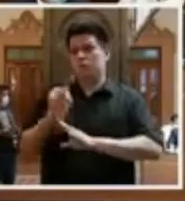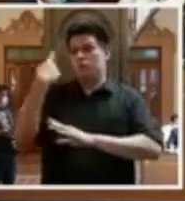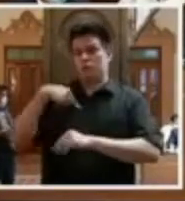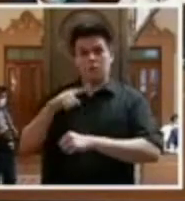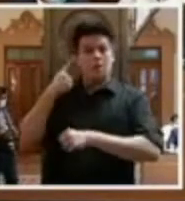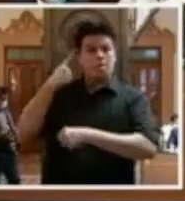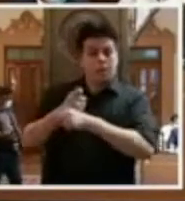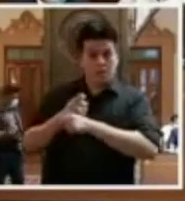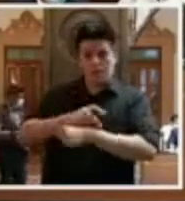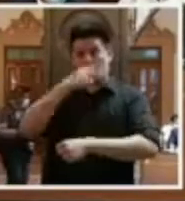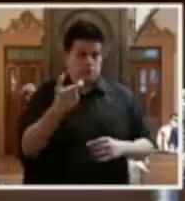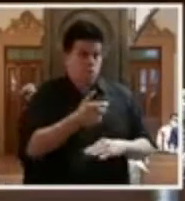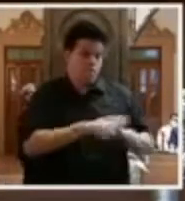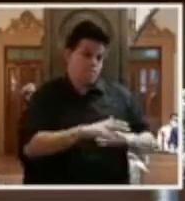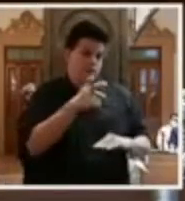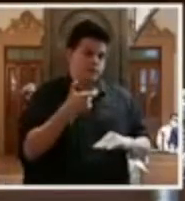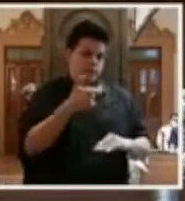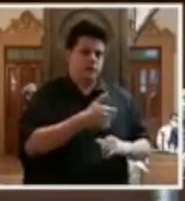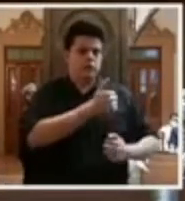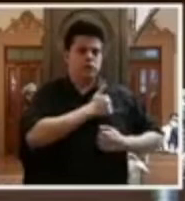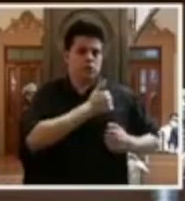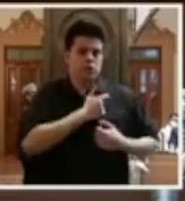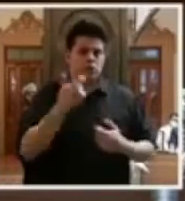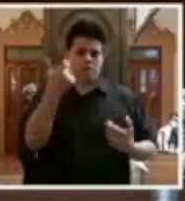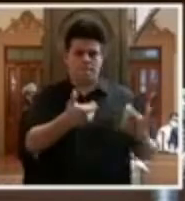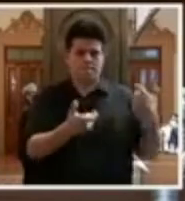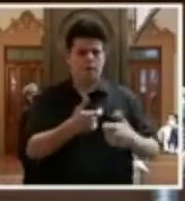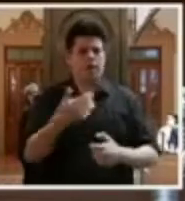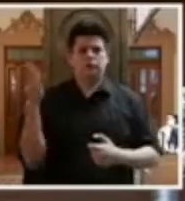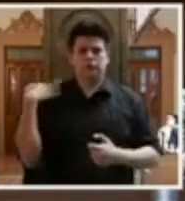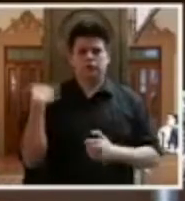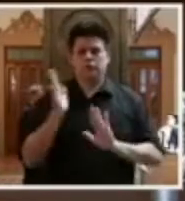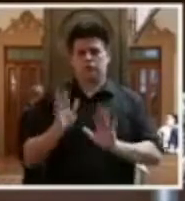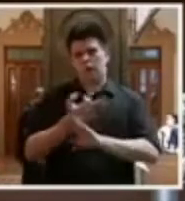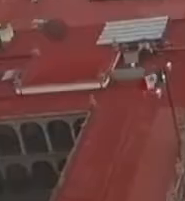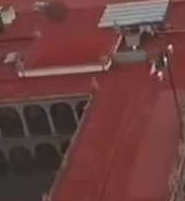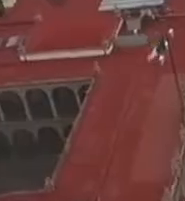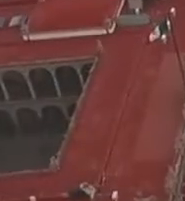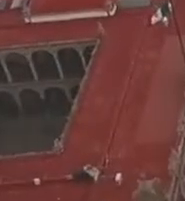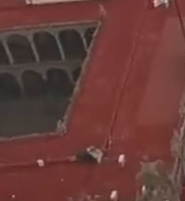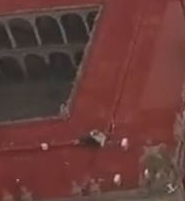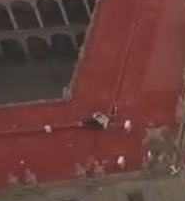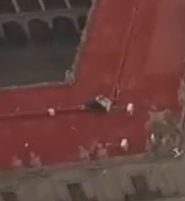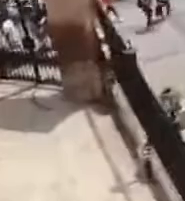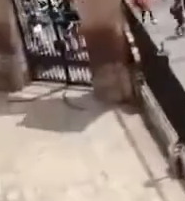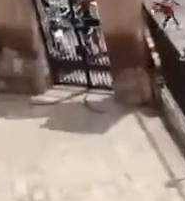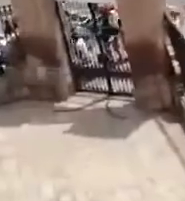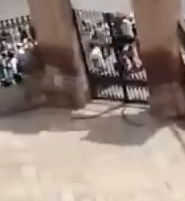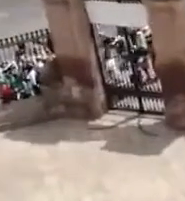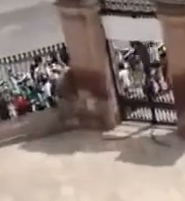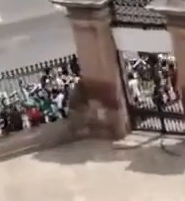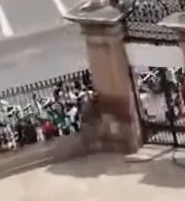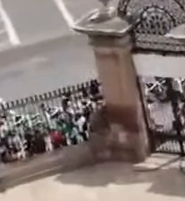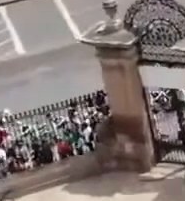Ante las acciones que ha tomado Nuevo León en materia económica y de salud por parte del gobernador Jaime Rodríguez Calderón, Michoacán y Durango se sumaron al